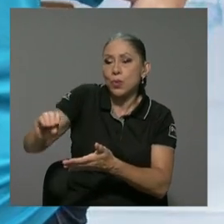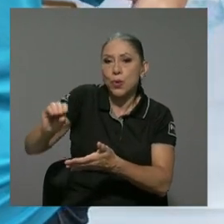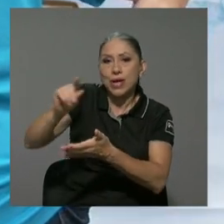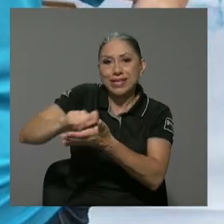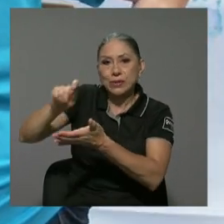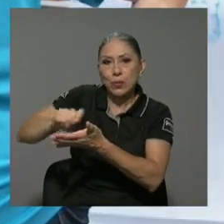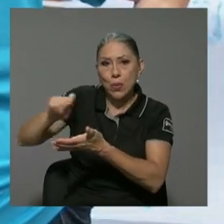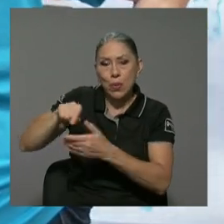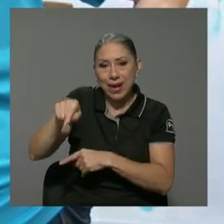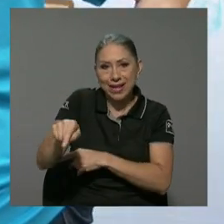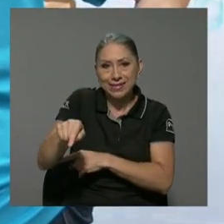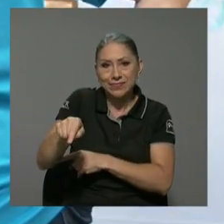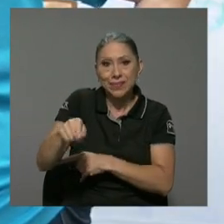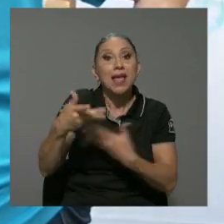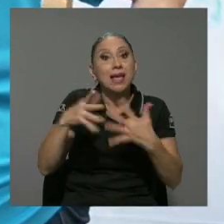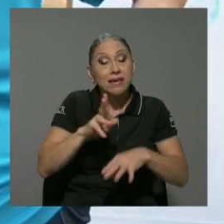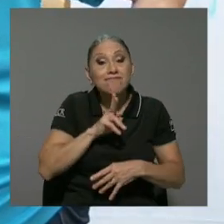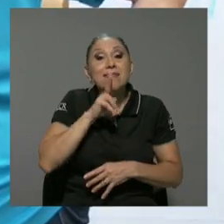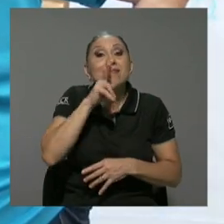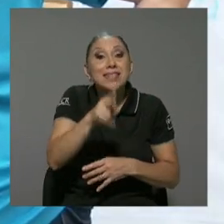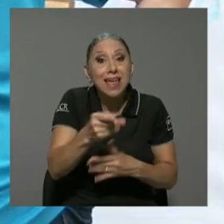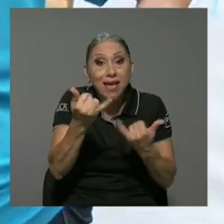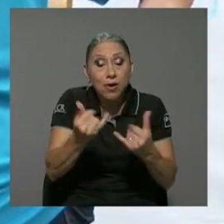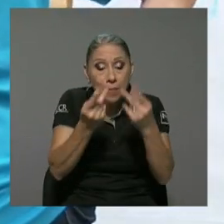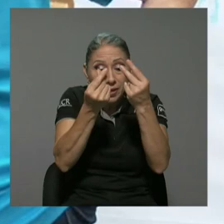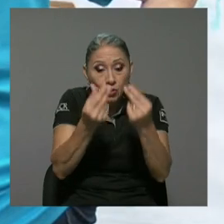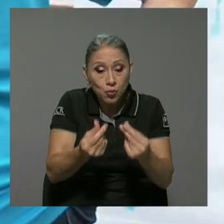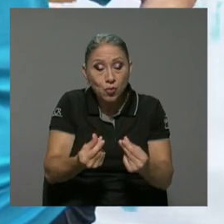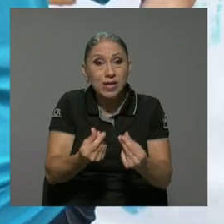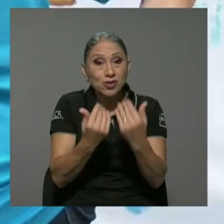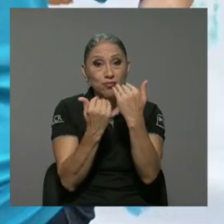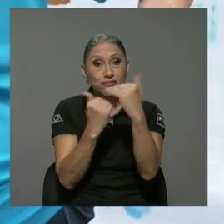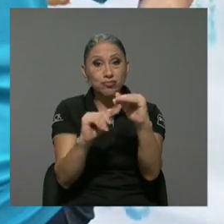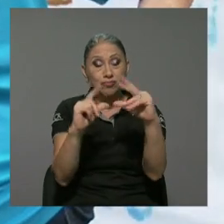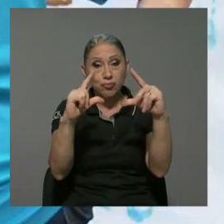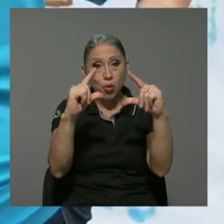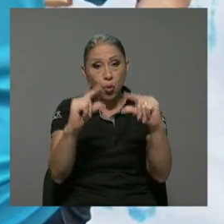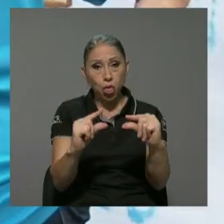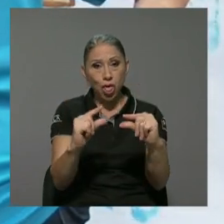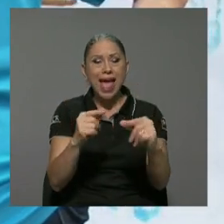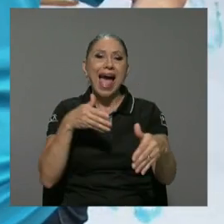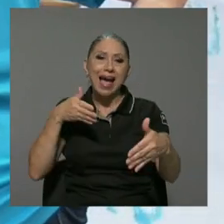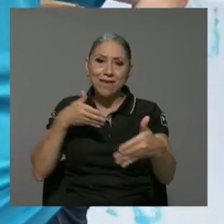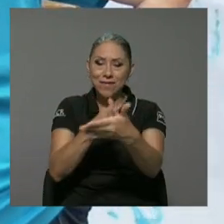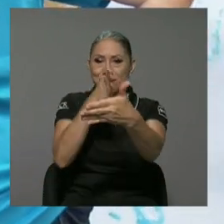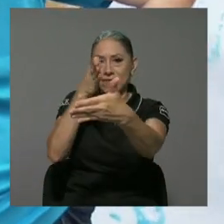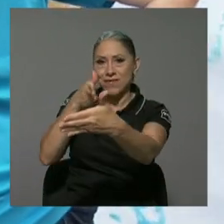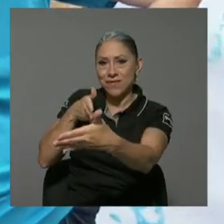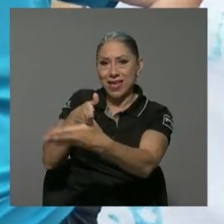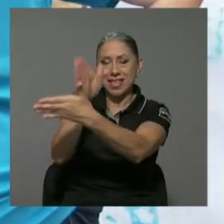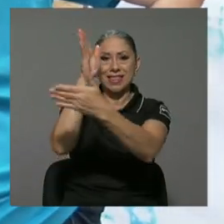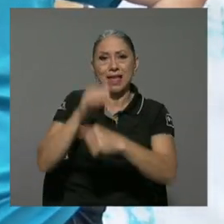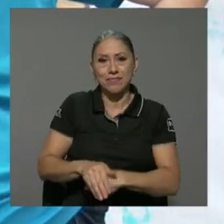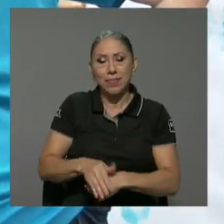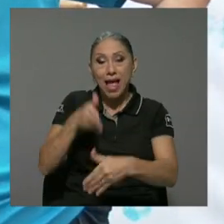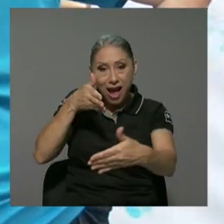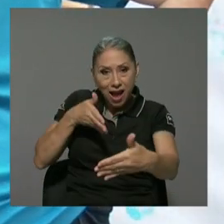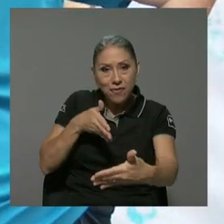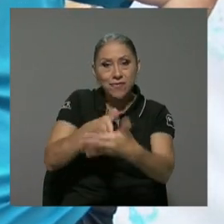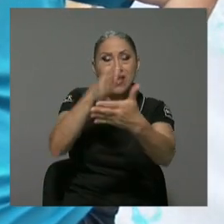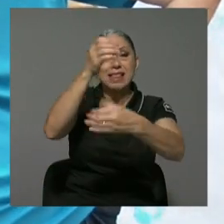definitivamente los recortes afectan, sobre todo afecta el trabajo que las universidades hacemos con